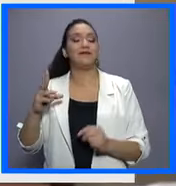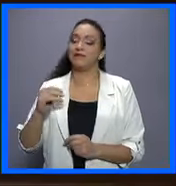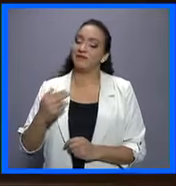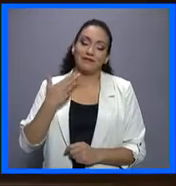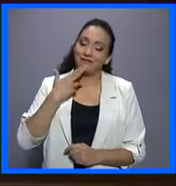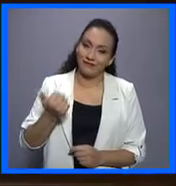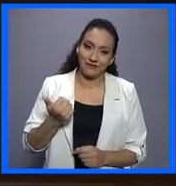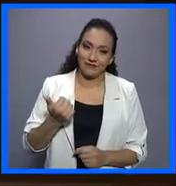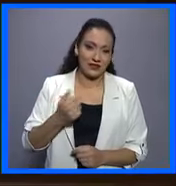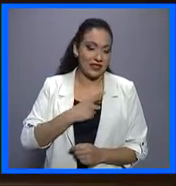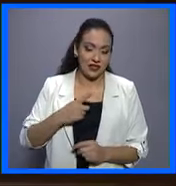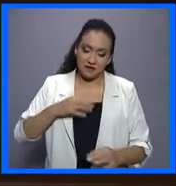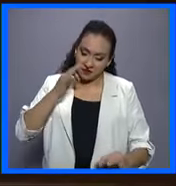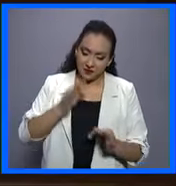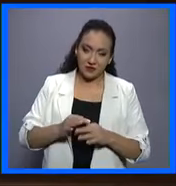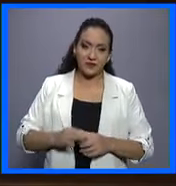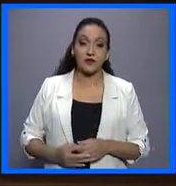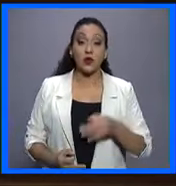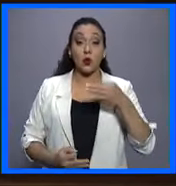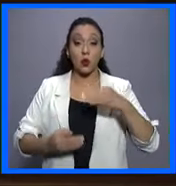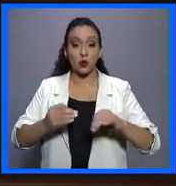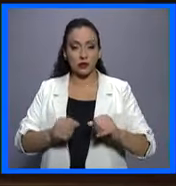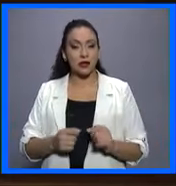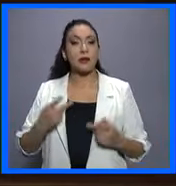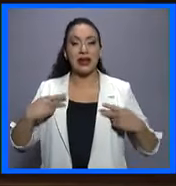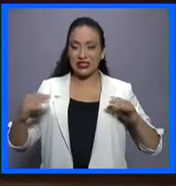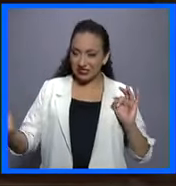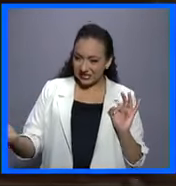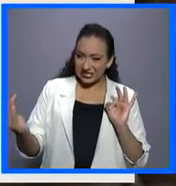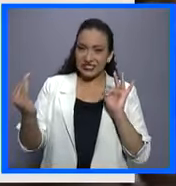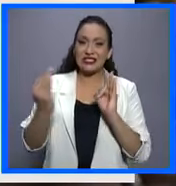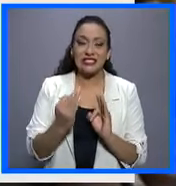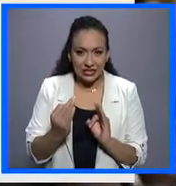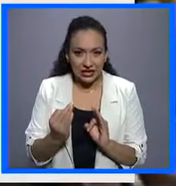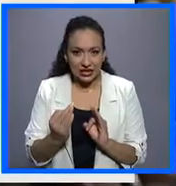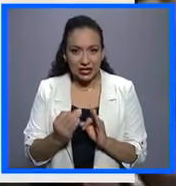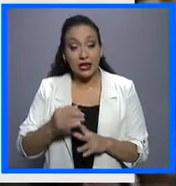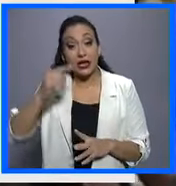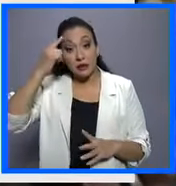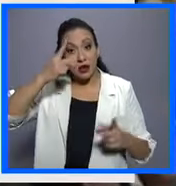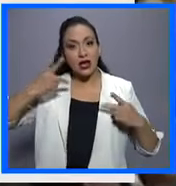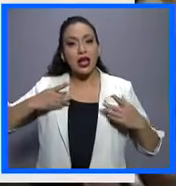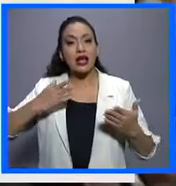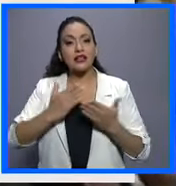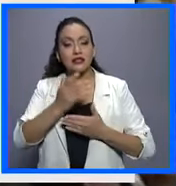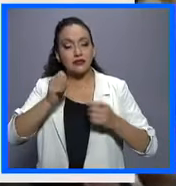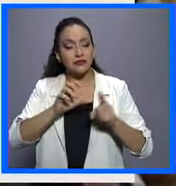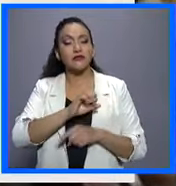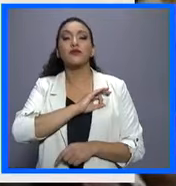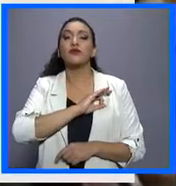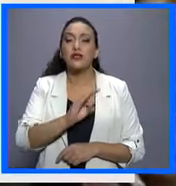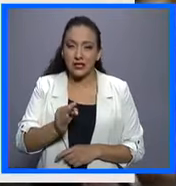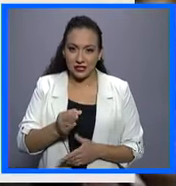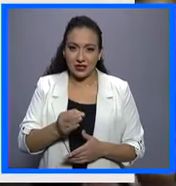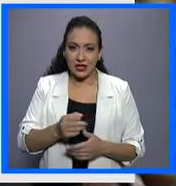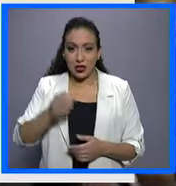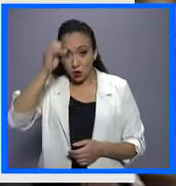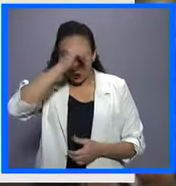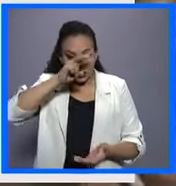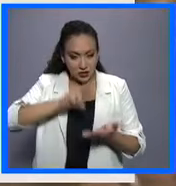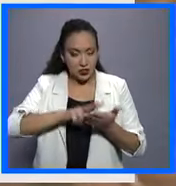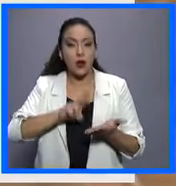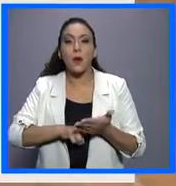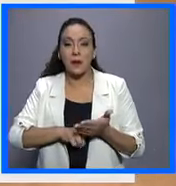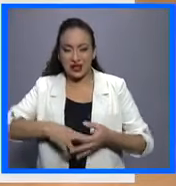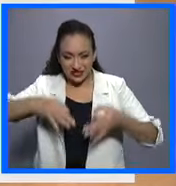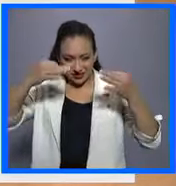México. Un tribunal cercano a la gente, decisiones que fortalezcan la estabilidad y la gobernabilidad, un aterrizaje